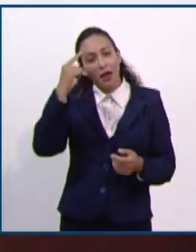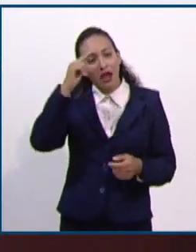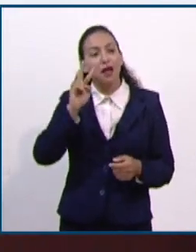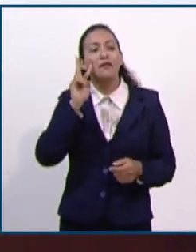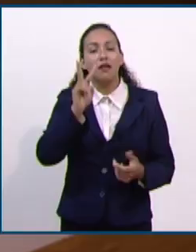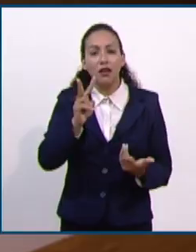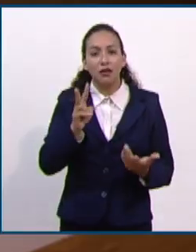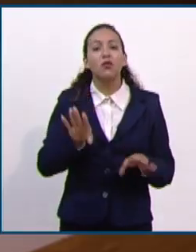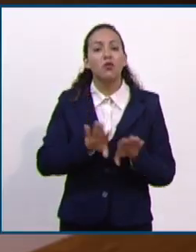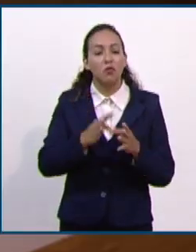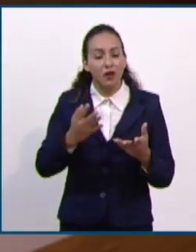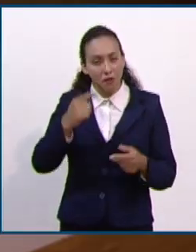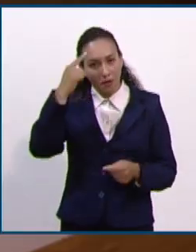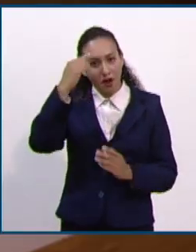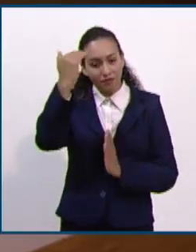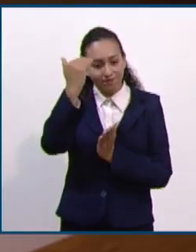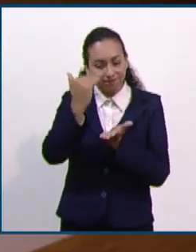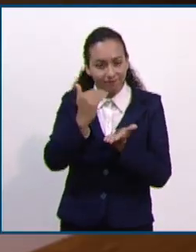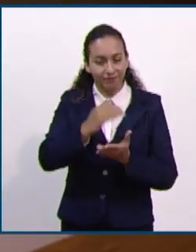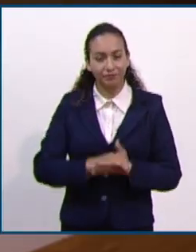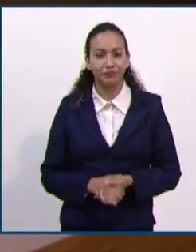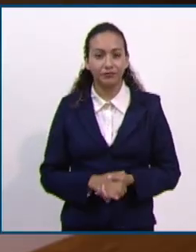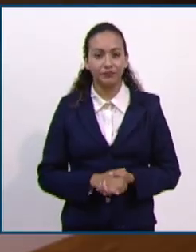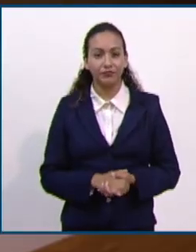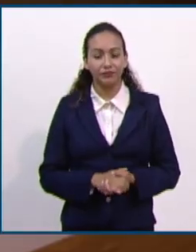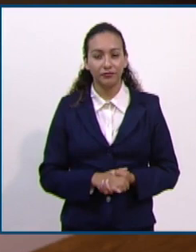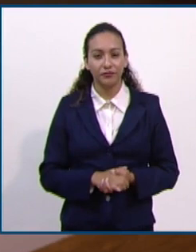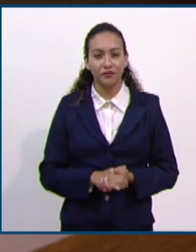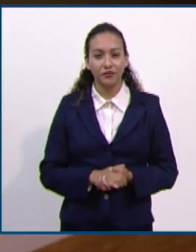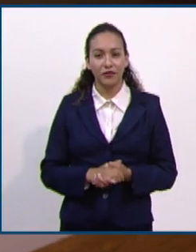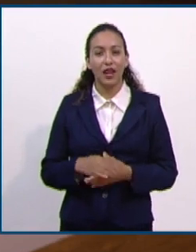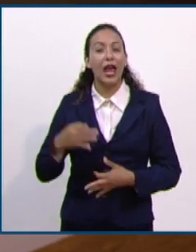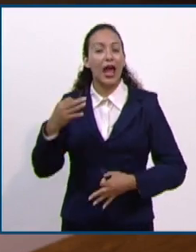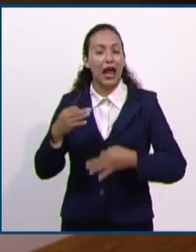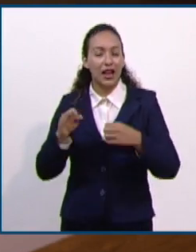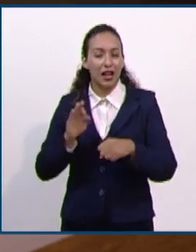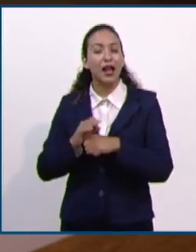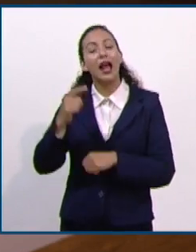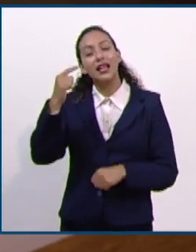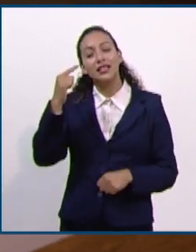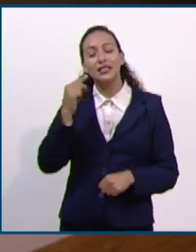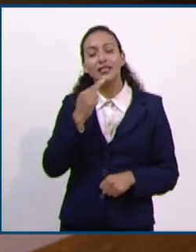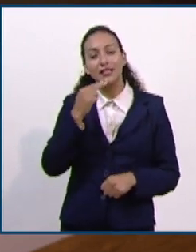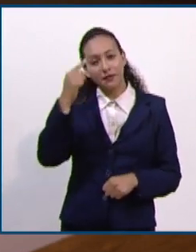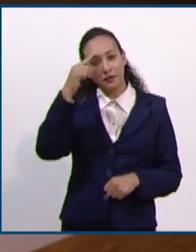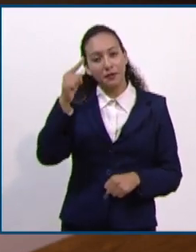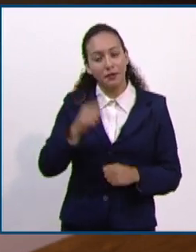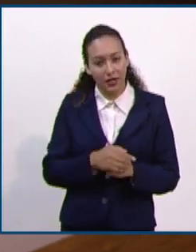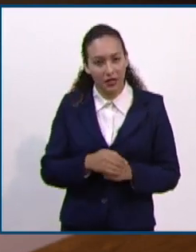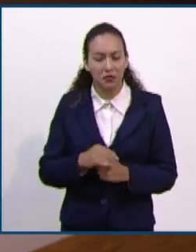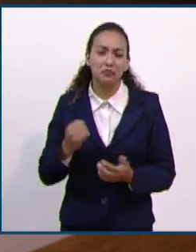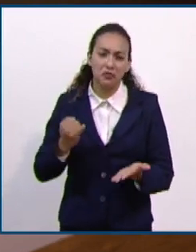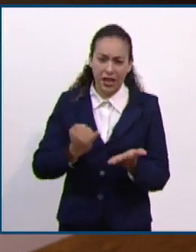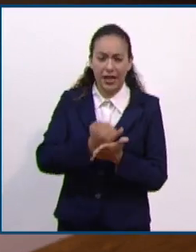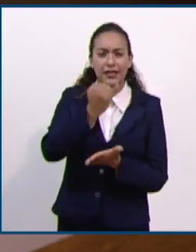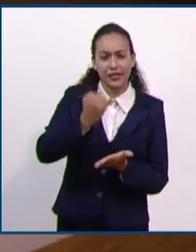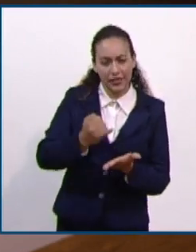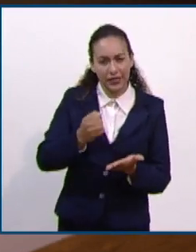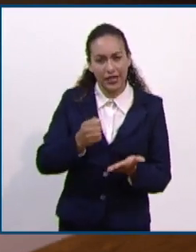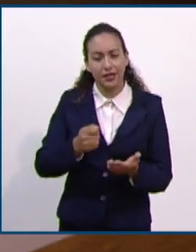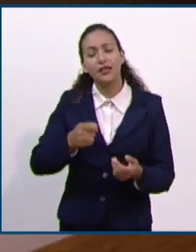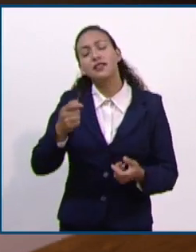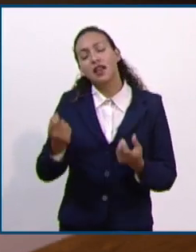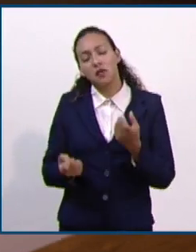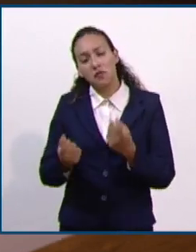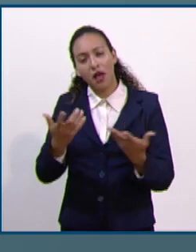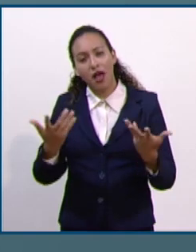Republicana. El juicio de amparo directo sirve para combatir las sentencias o decisiones judiciales y administrativas